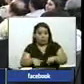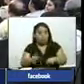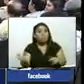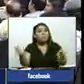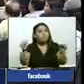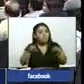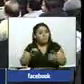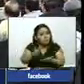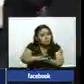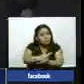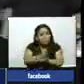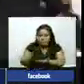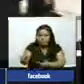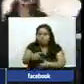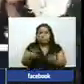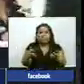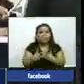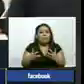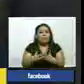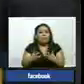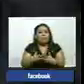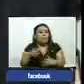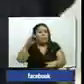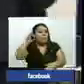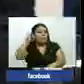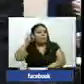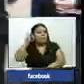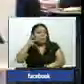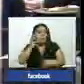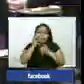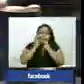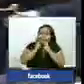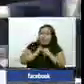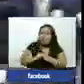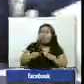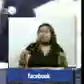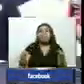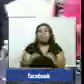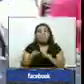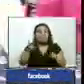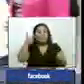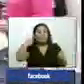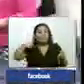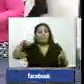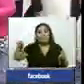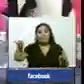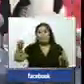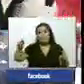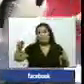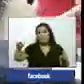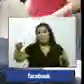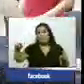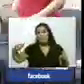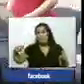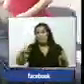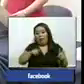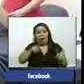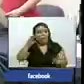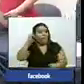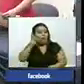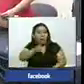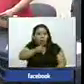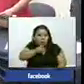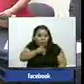estar acá, compartiendo con los colegas. Para muchos, la radio es pasión. Tal es el caso de Jonathan Alvarado, locutor de Sonora